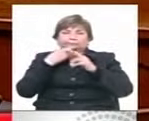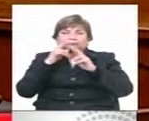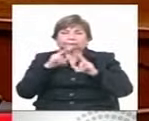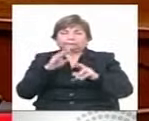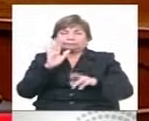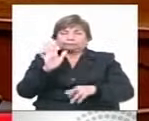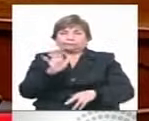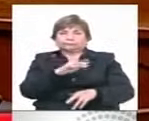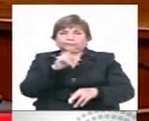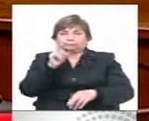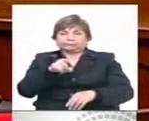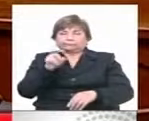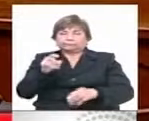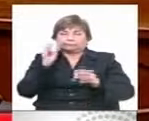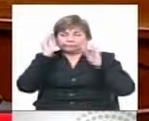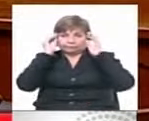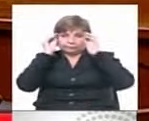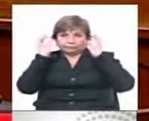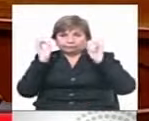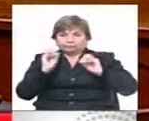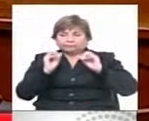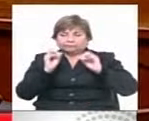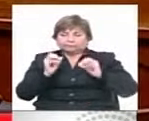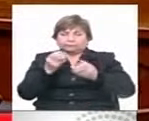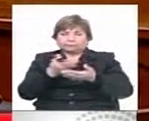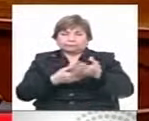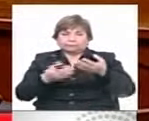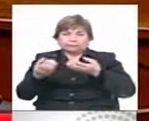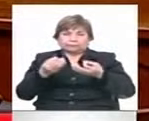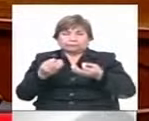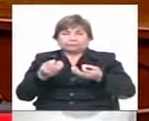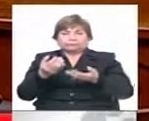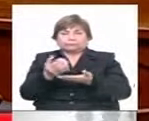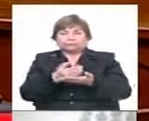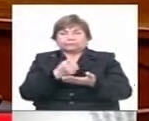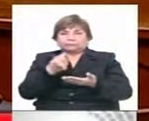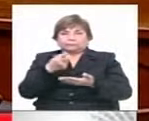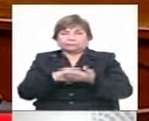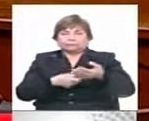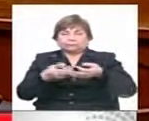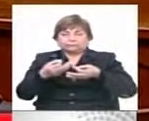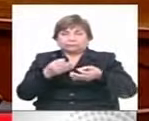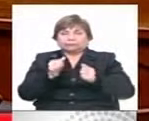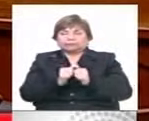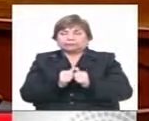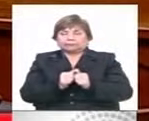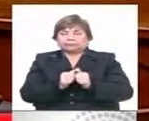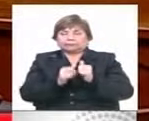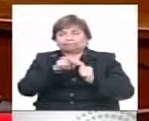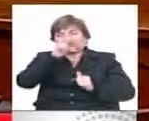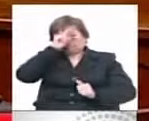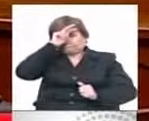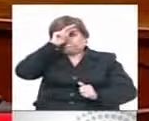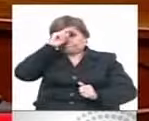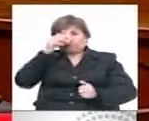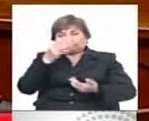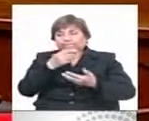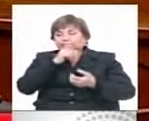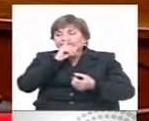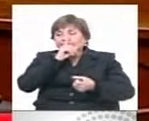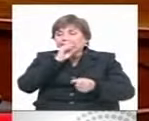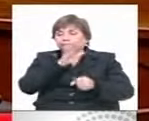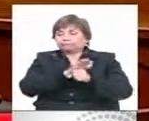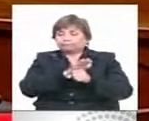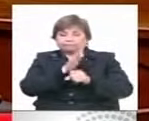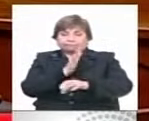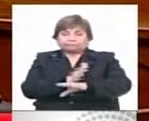sus necesidades de manera oportuna y que contribuyan a la recuperación económica del país. Para ello, nos comprometemos